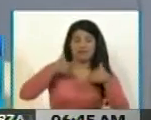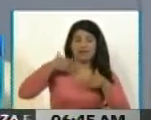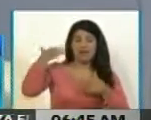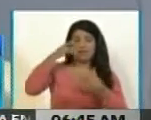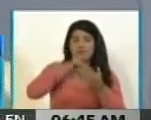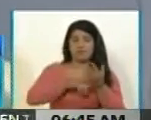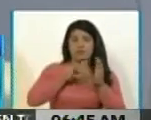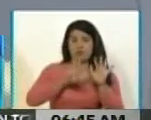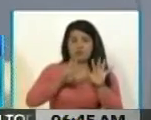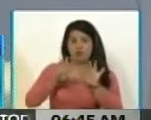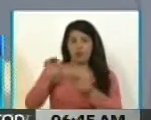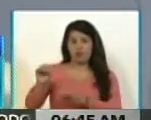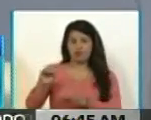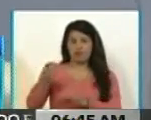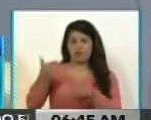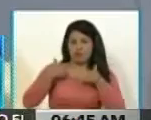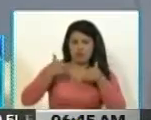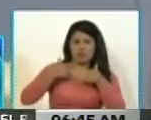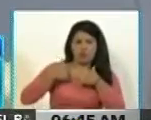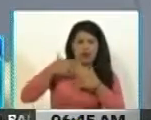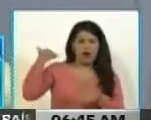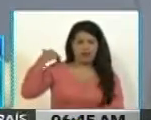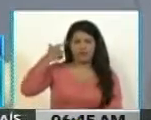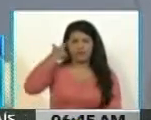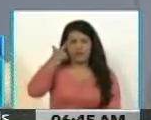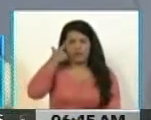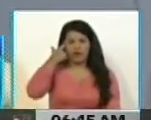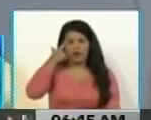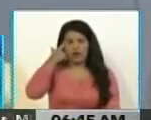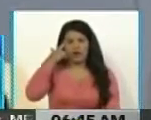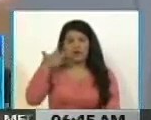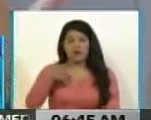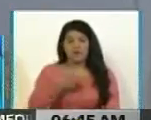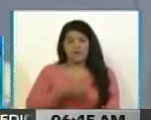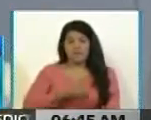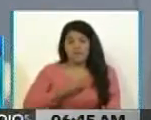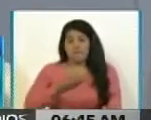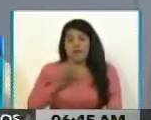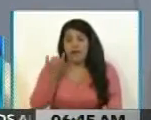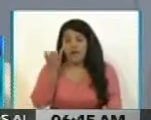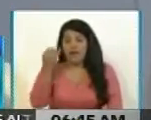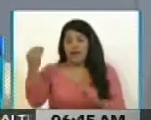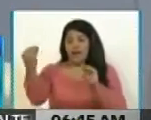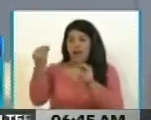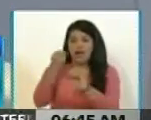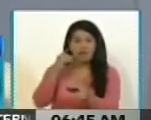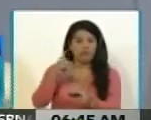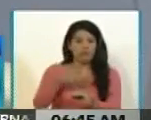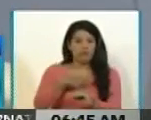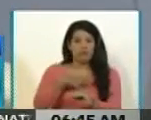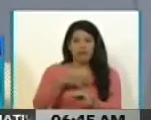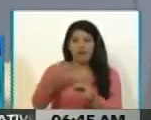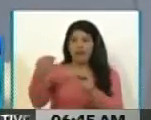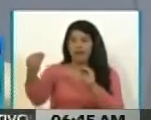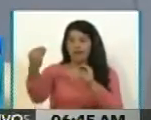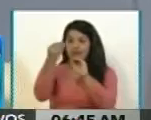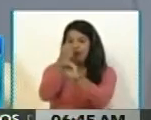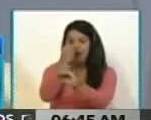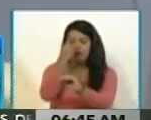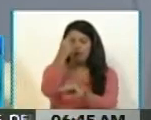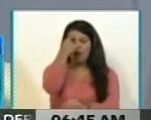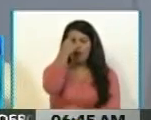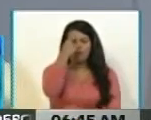90, lo que significaba poder expresar ideas distintas a lo que estaba... bueno, yo recuerdo